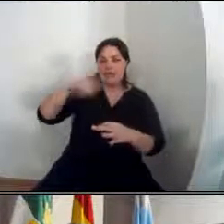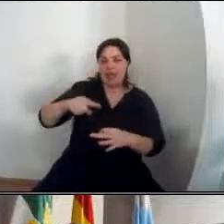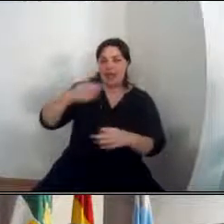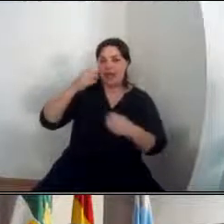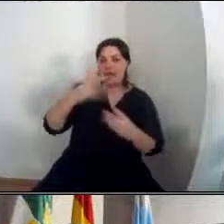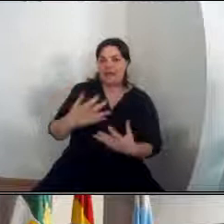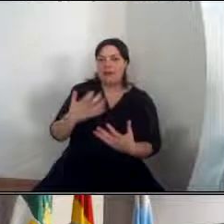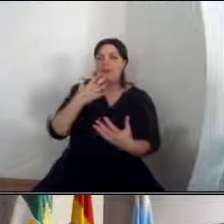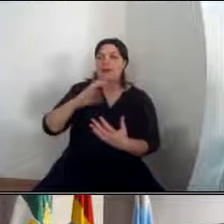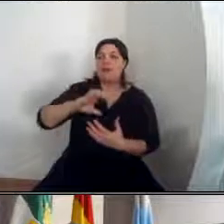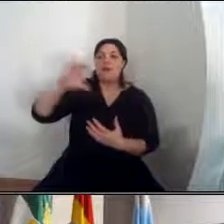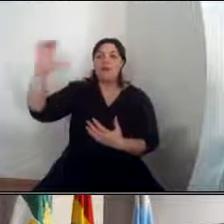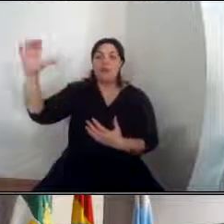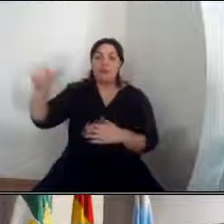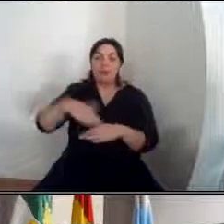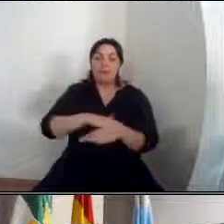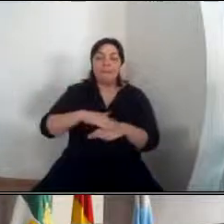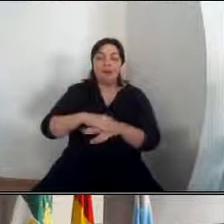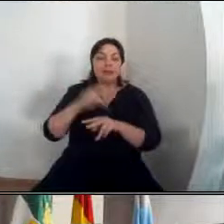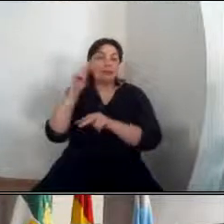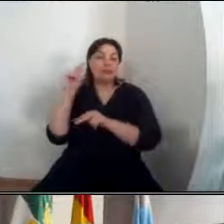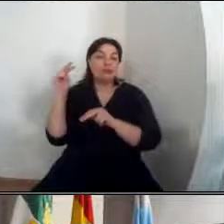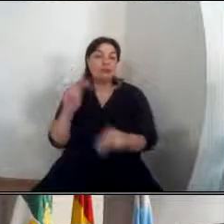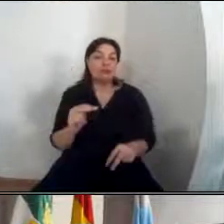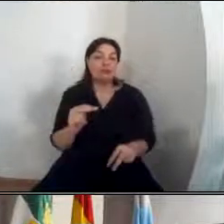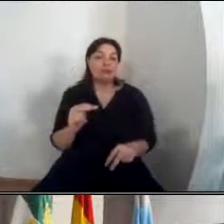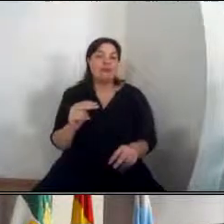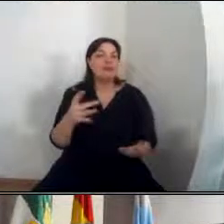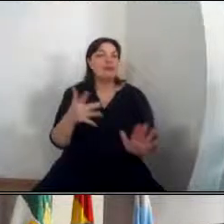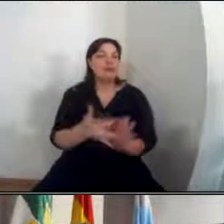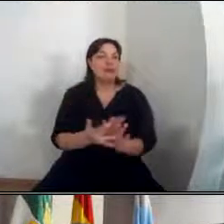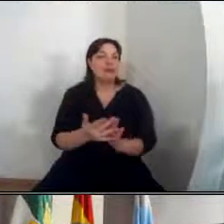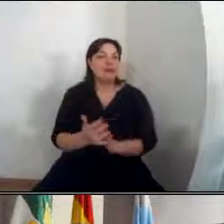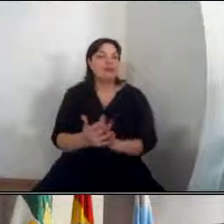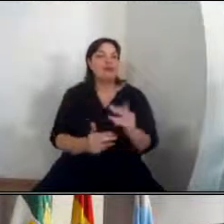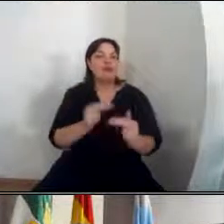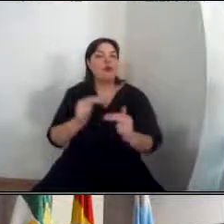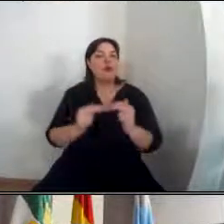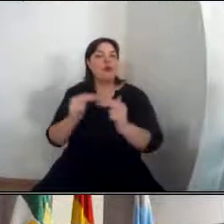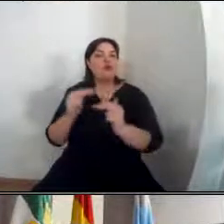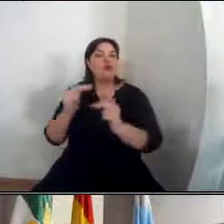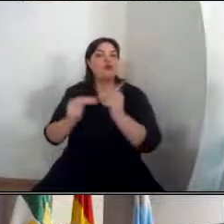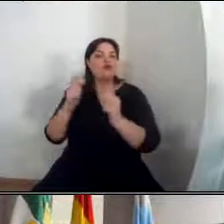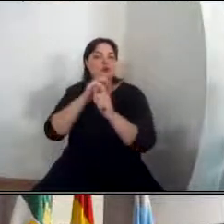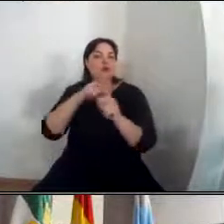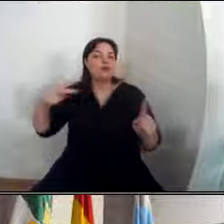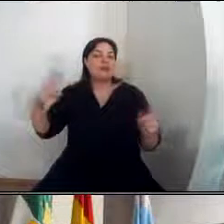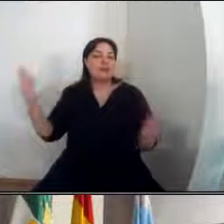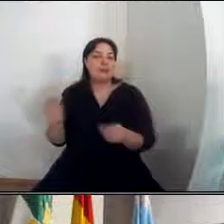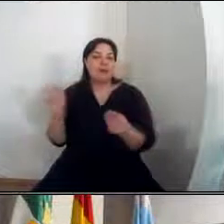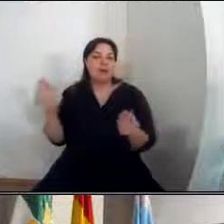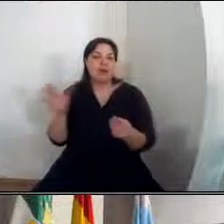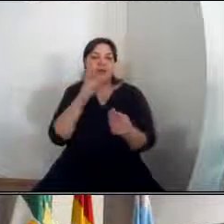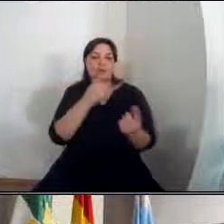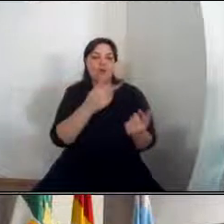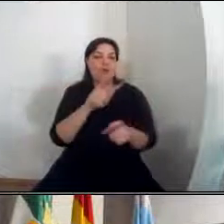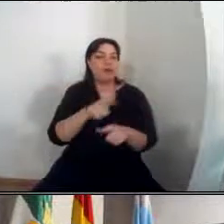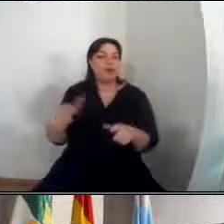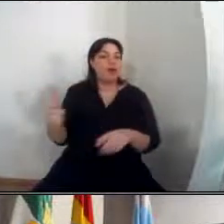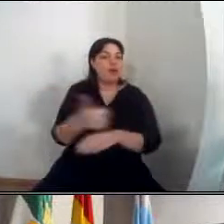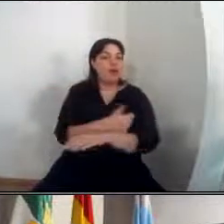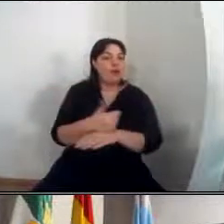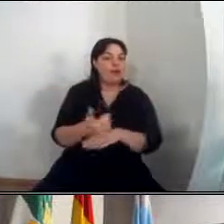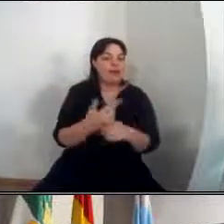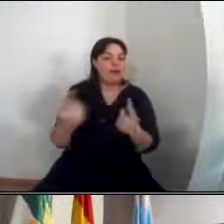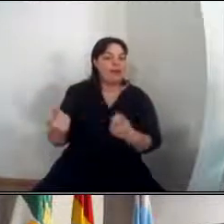Europa mira desde abajo tendrá una mejor visión de lo que representan las necesidades de